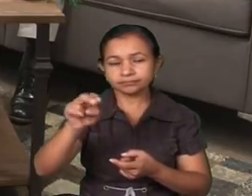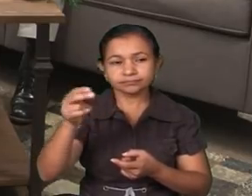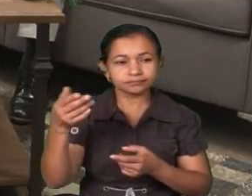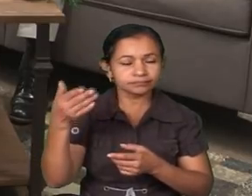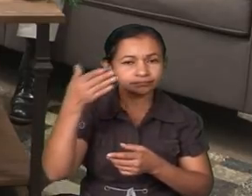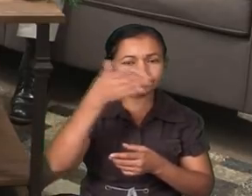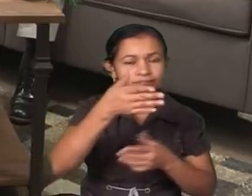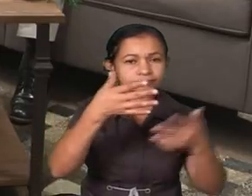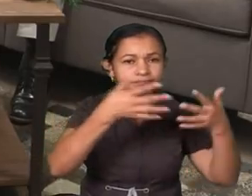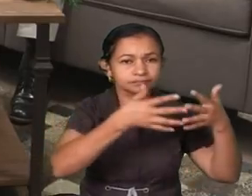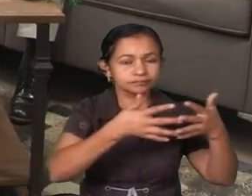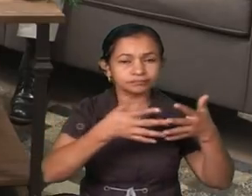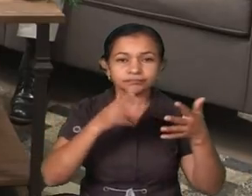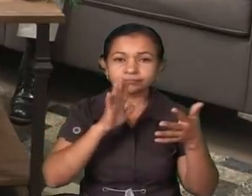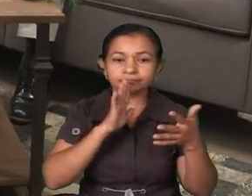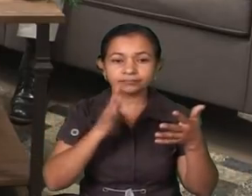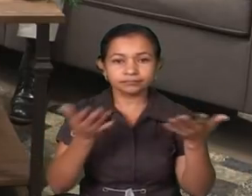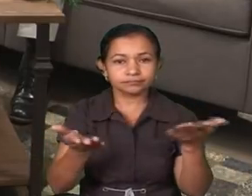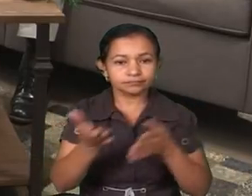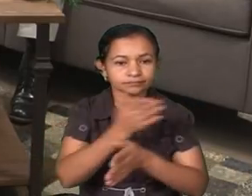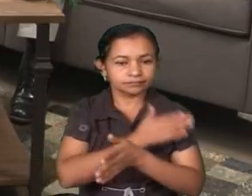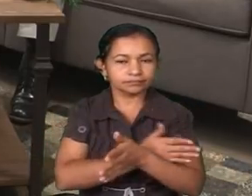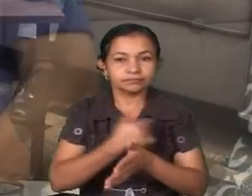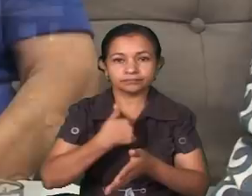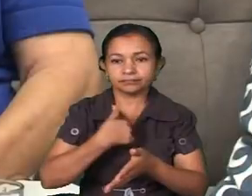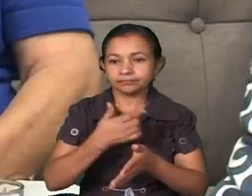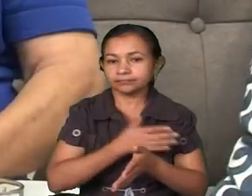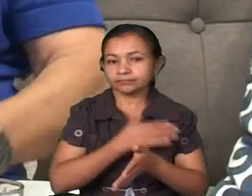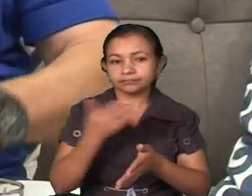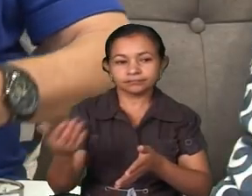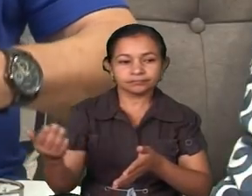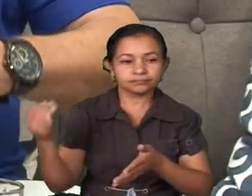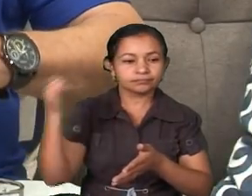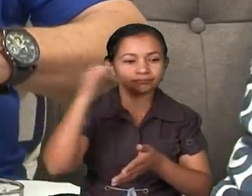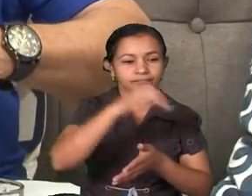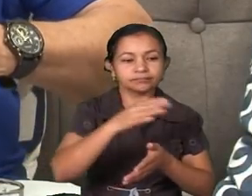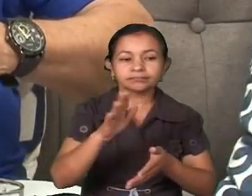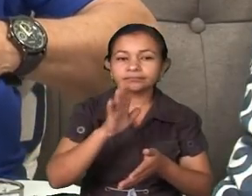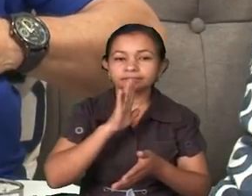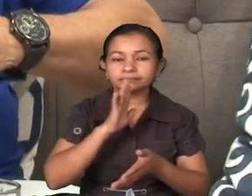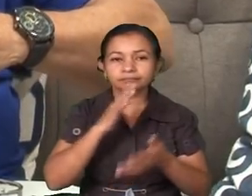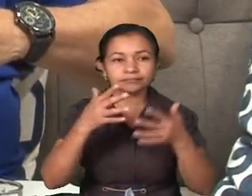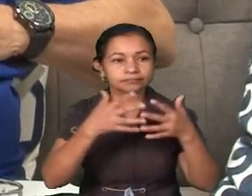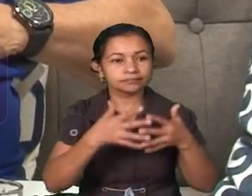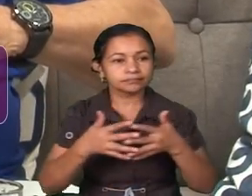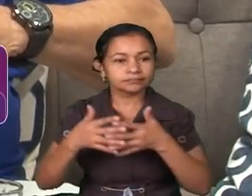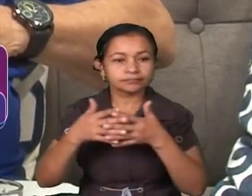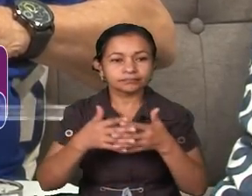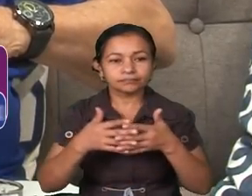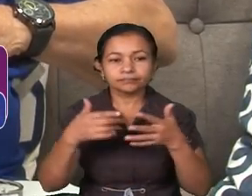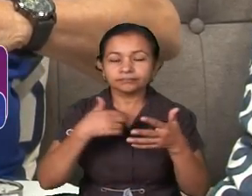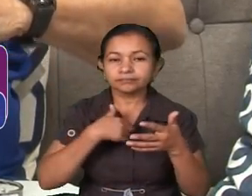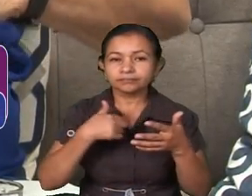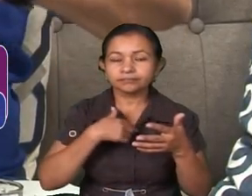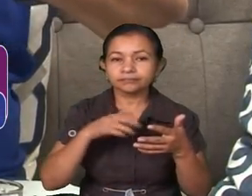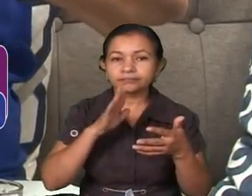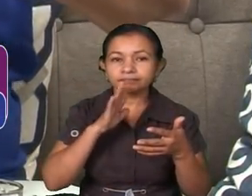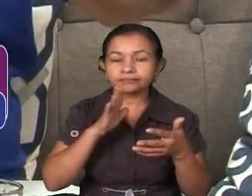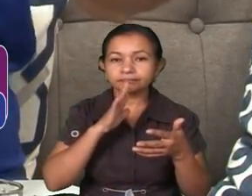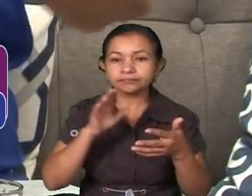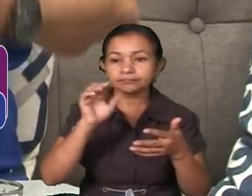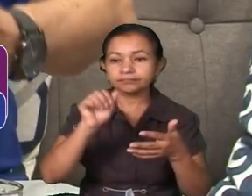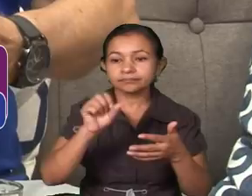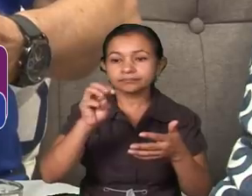en ese momento a mí me tocó ir a hablar en Estados Unidos. Pero yo iba donde el amo a hablar con el amo de